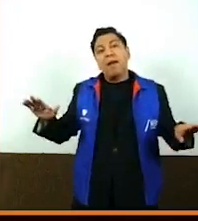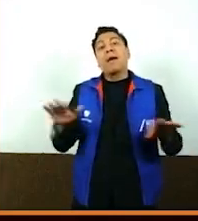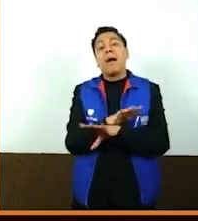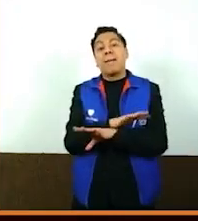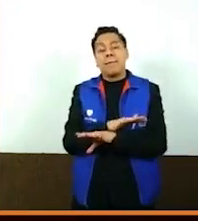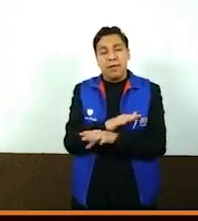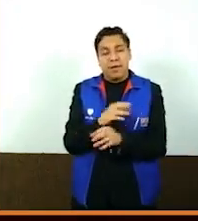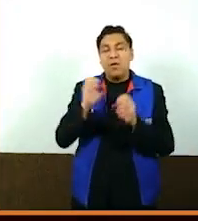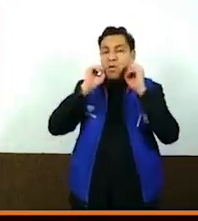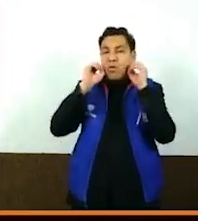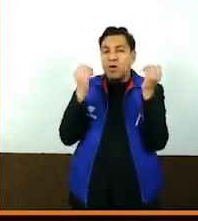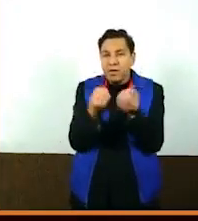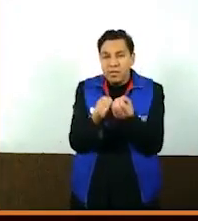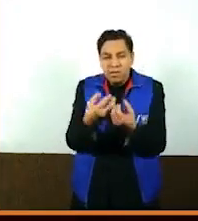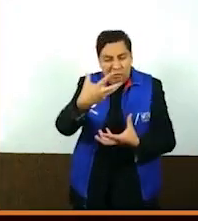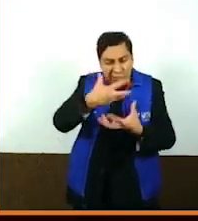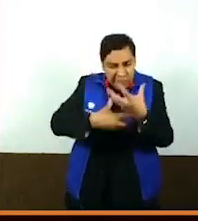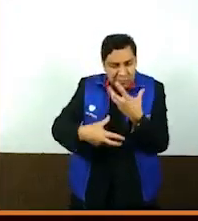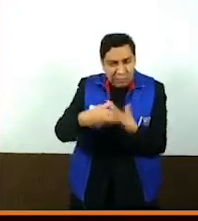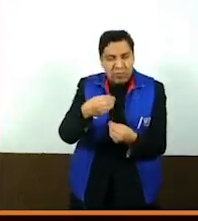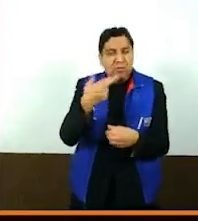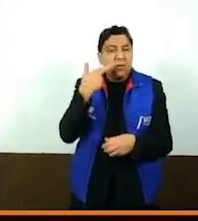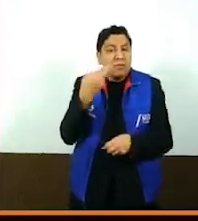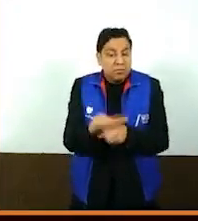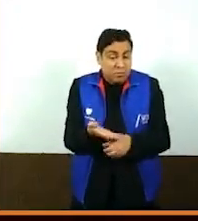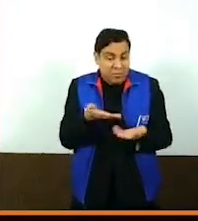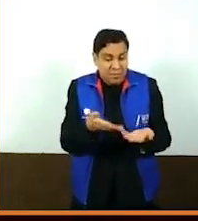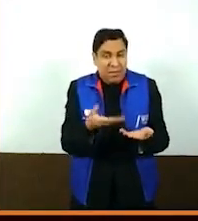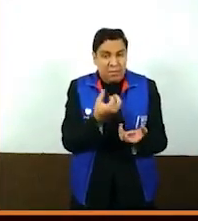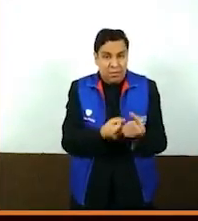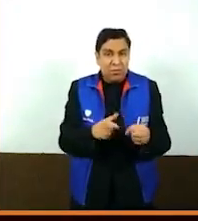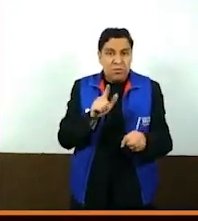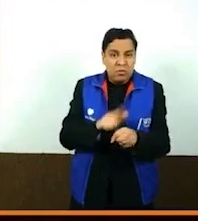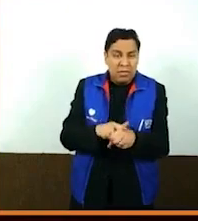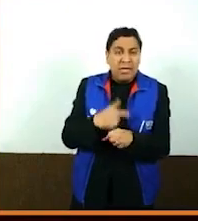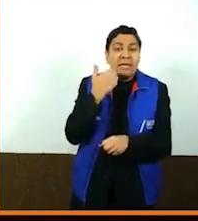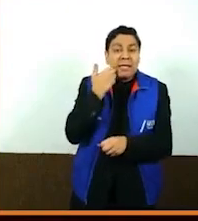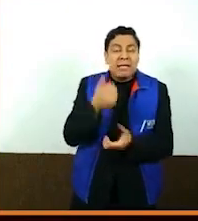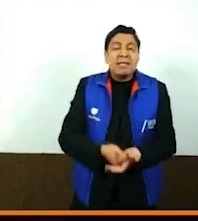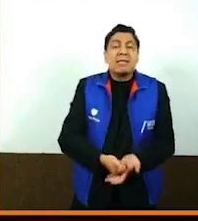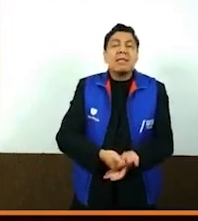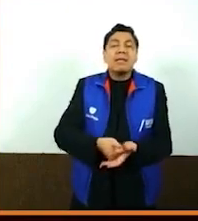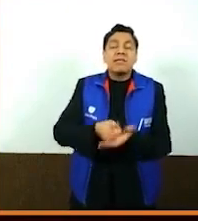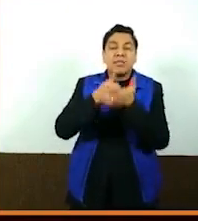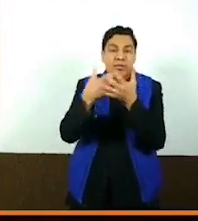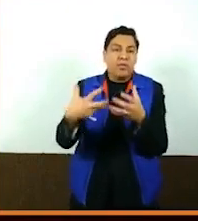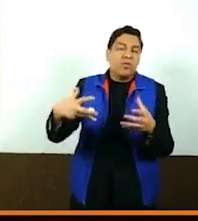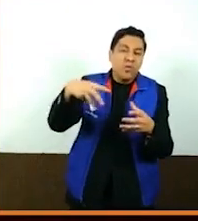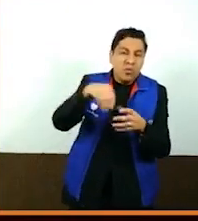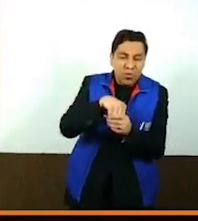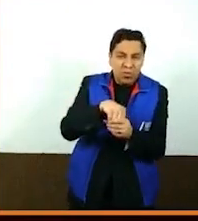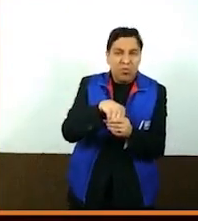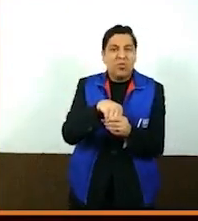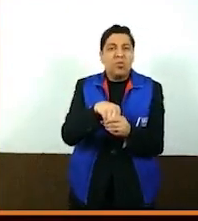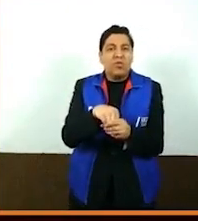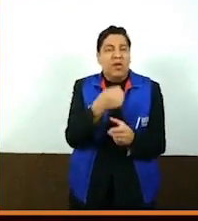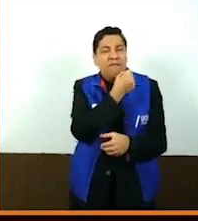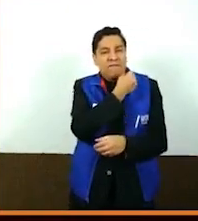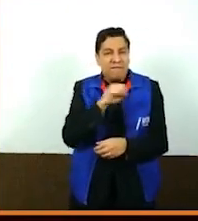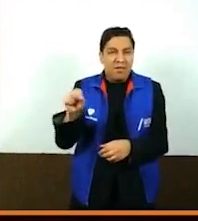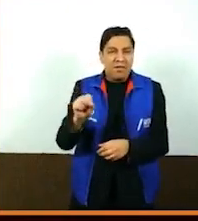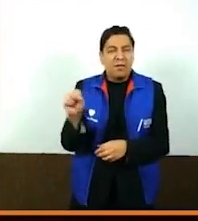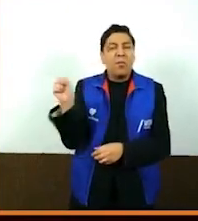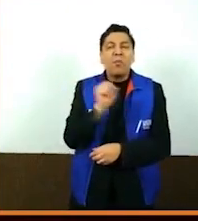una organización sustentable, sostenible, responsable, en una organización diversa, inclusiva, en una organización